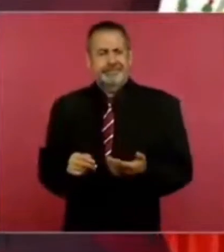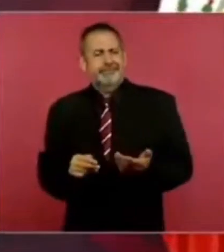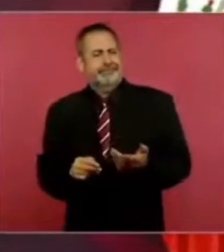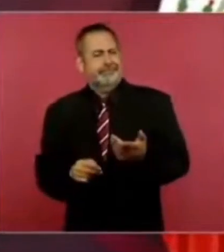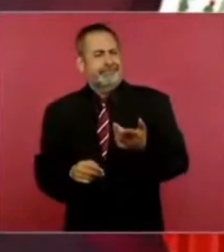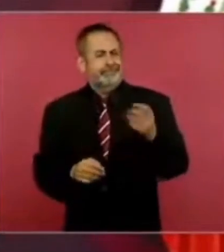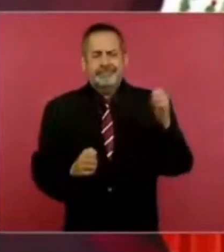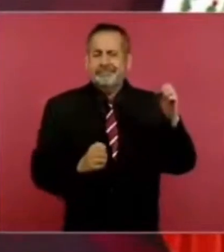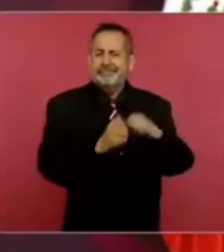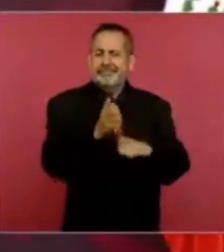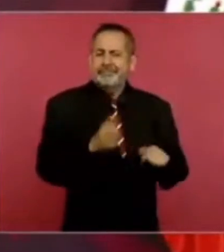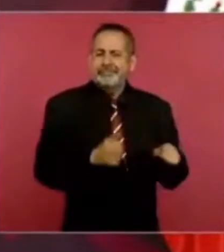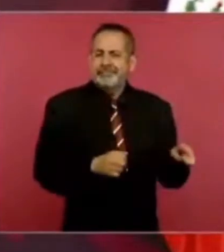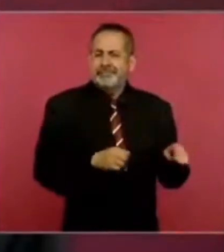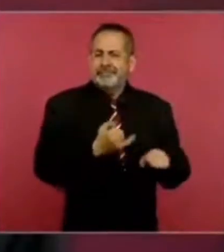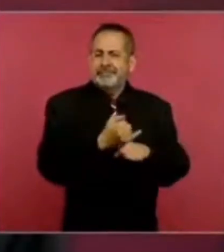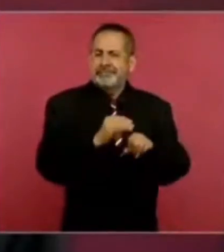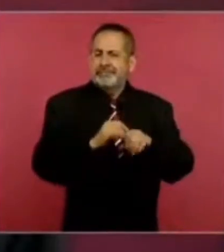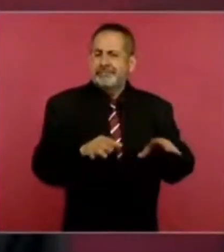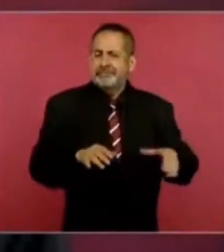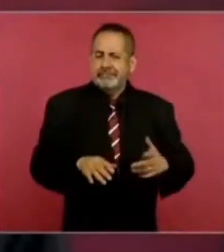¿Sí?